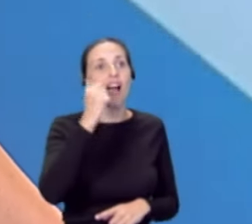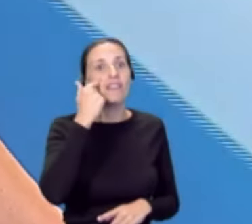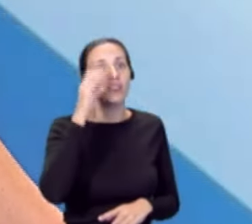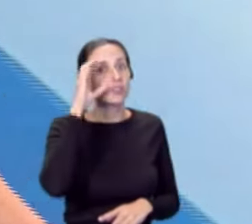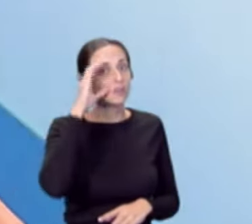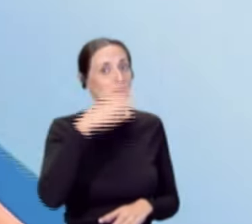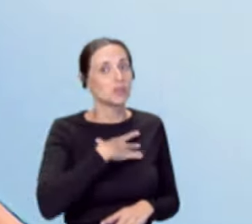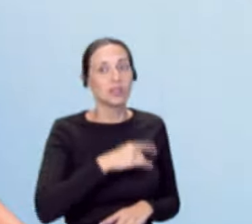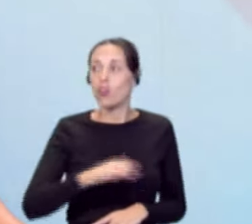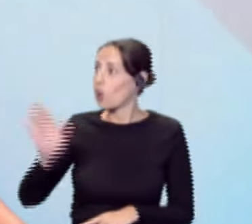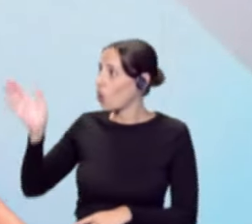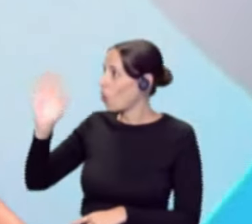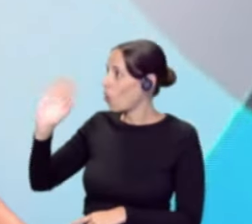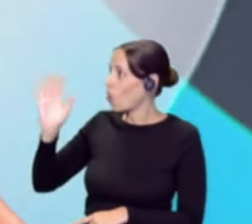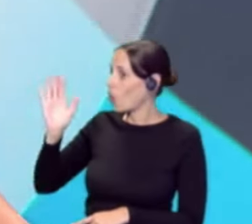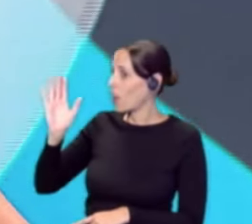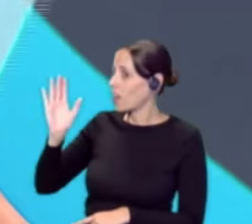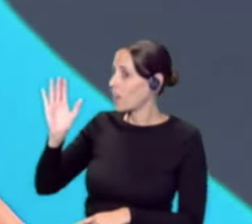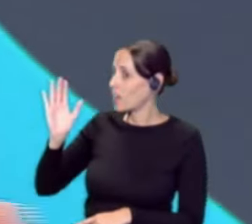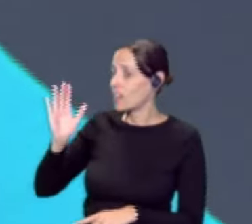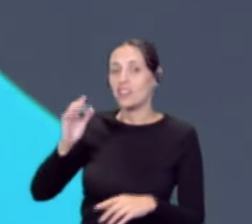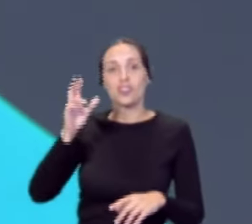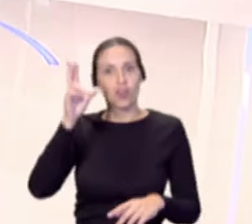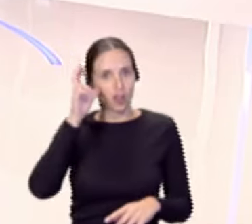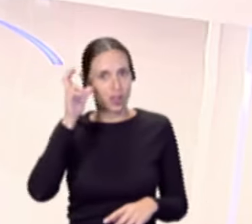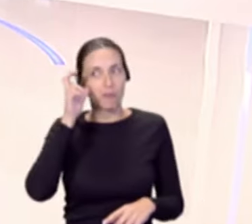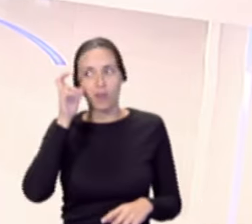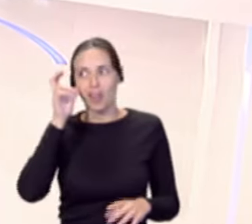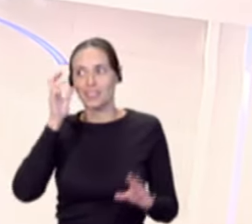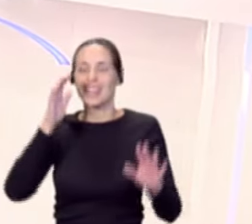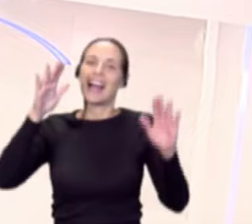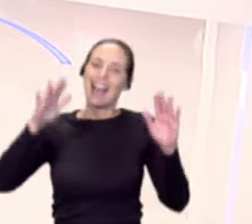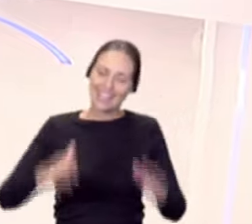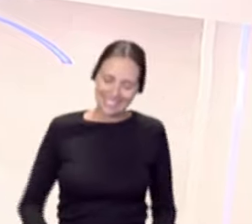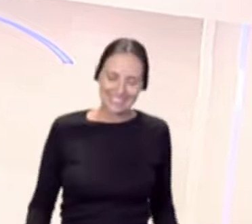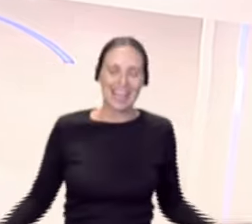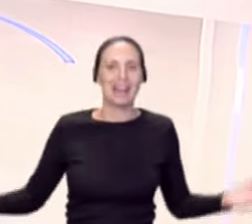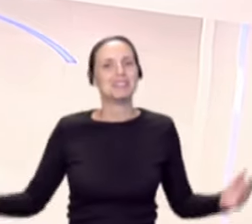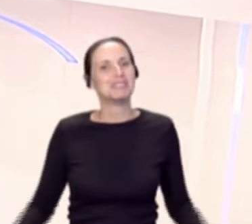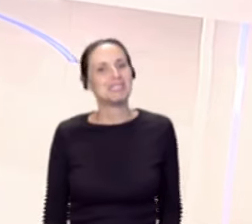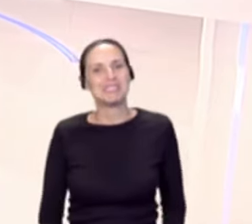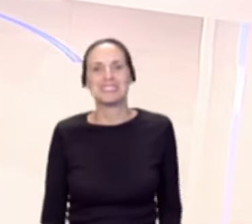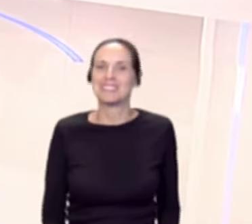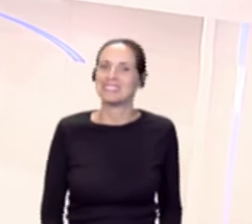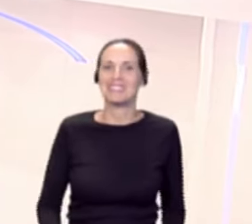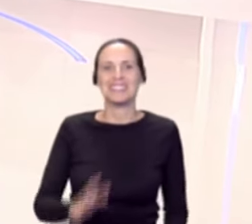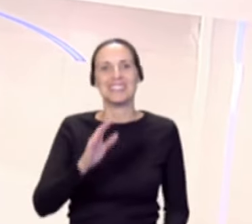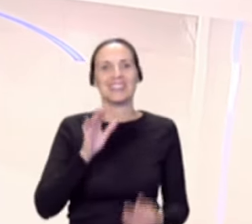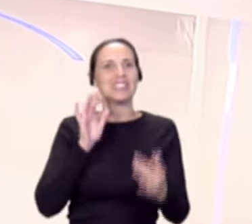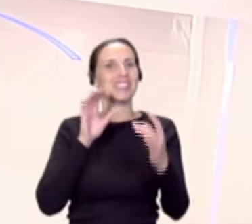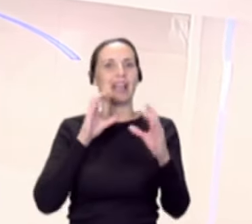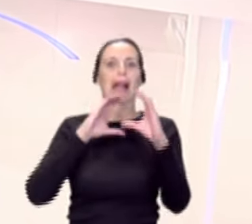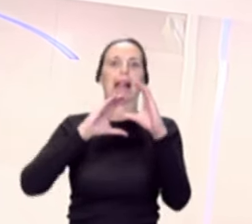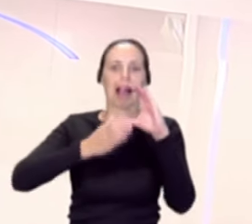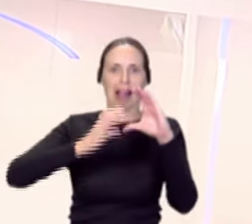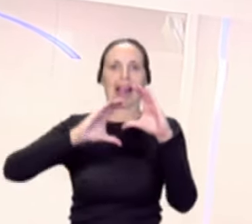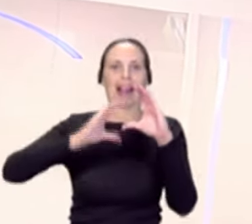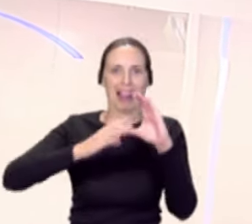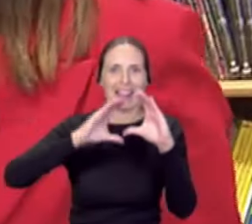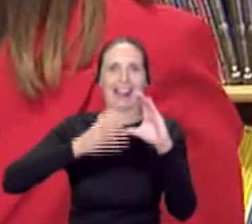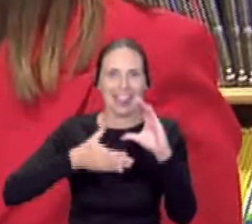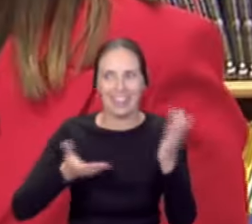Hola, Benjamín y Marta. Aquí estamos, sí, ya los estamos escuchando. Contigo, Pilar, que parece que estamos hablando. Hola, muy buenos días.